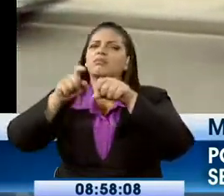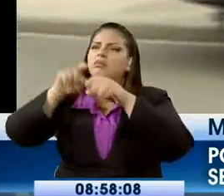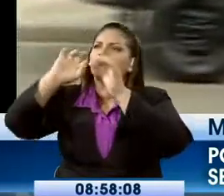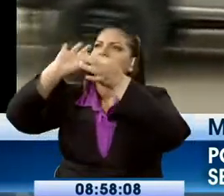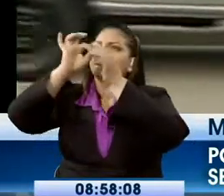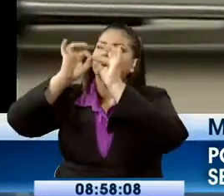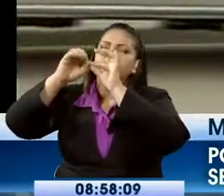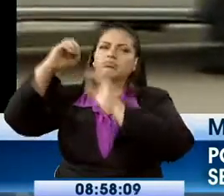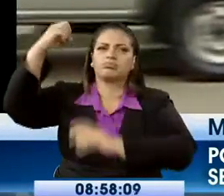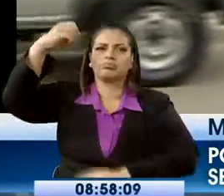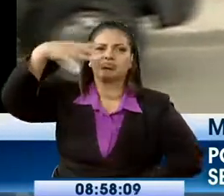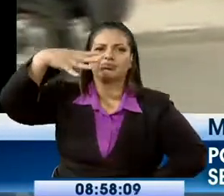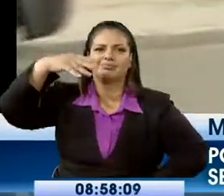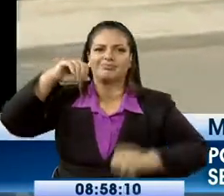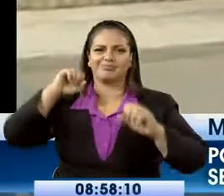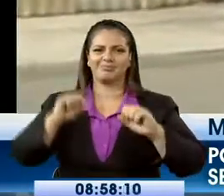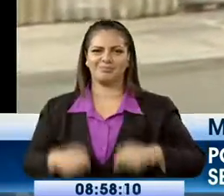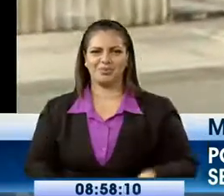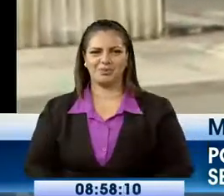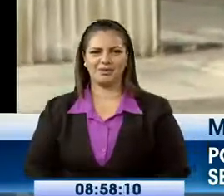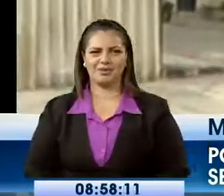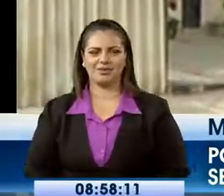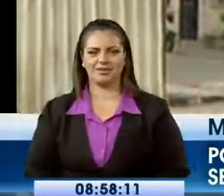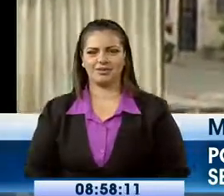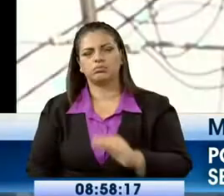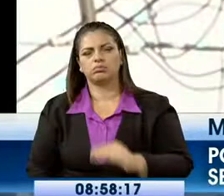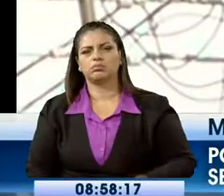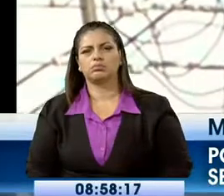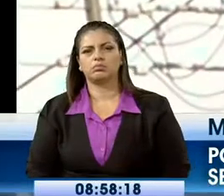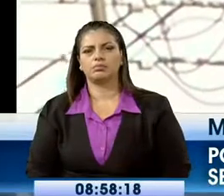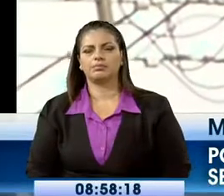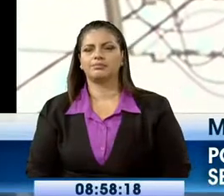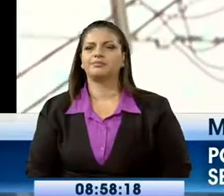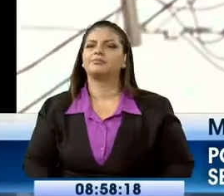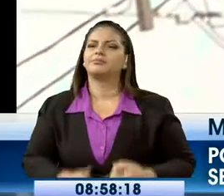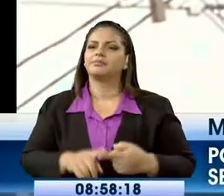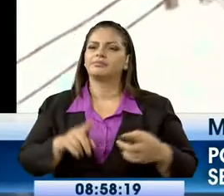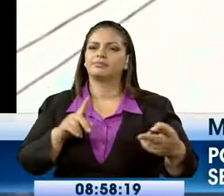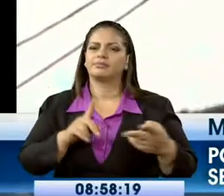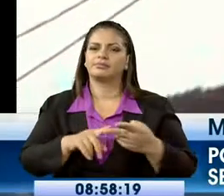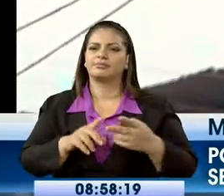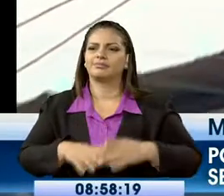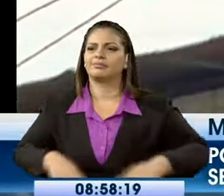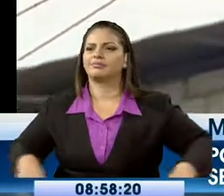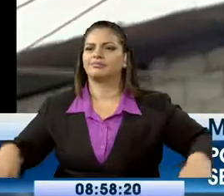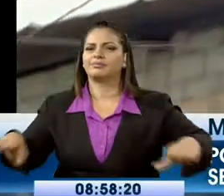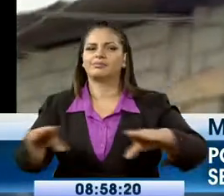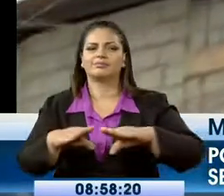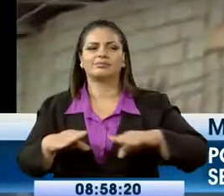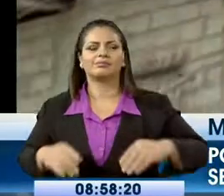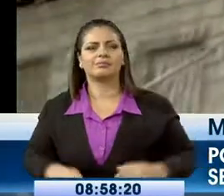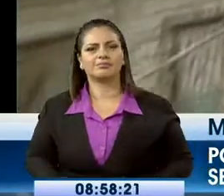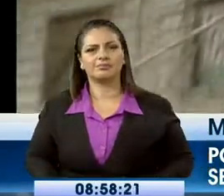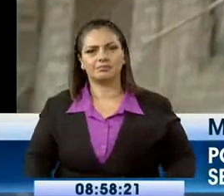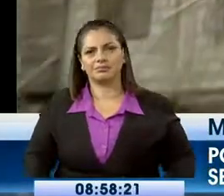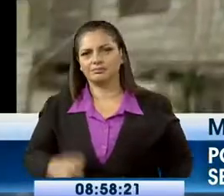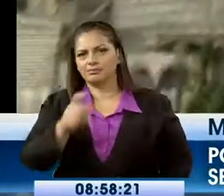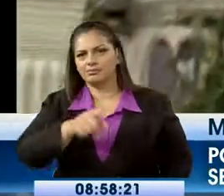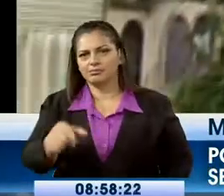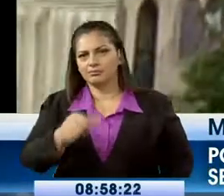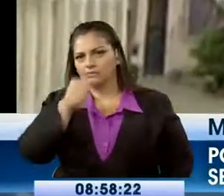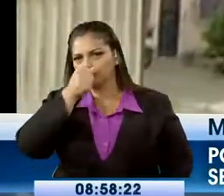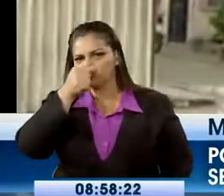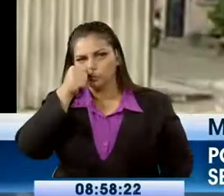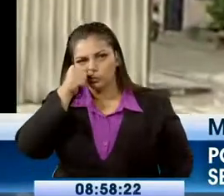vengan ciertos ciudadanos a hacer actos delictivos por el sector. Los espacios públicos para que estén libres de